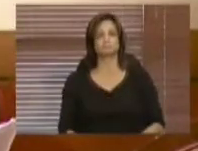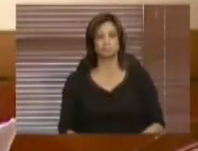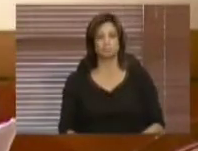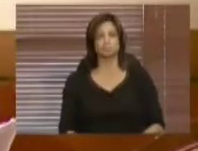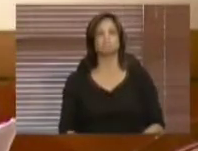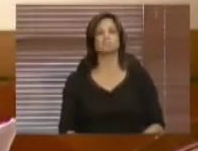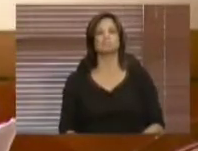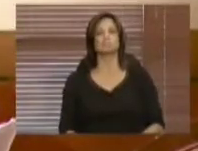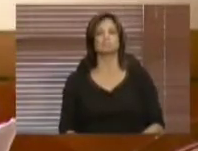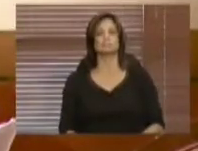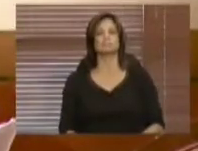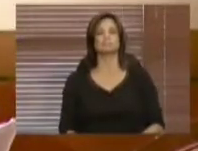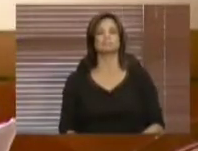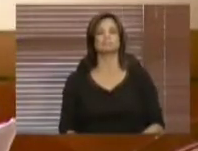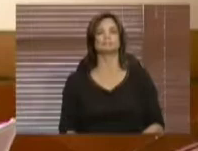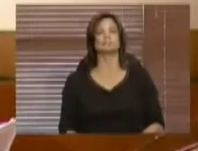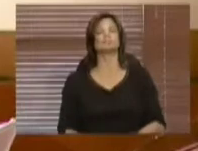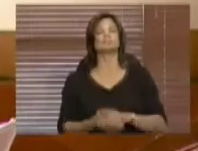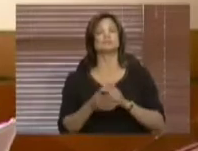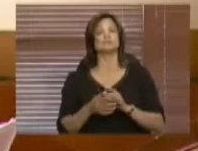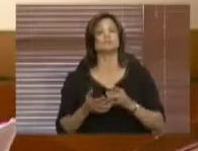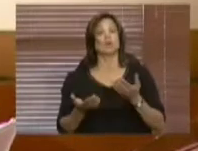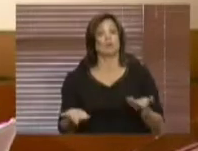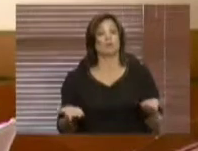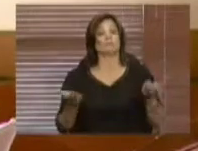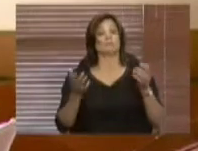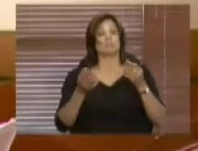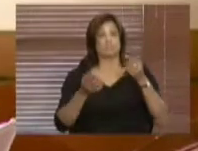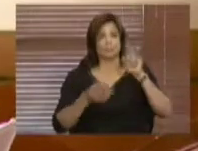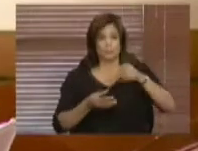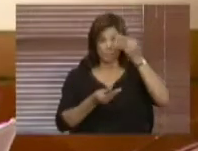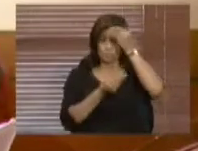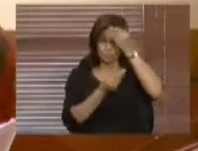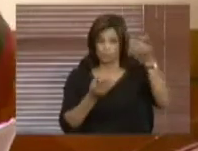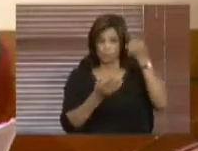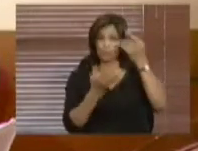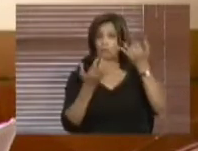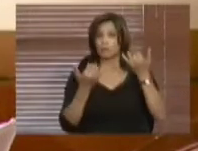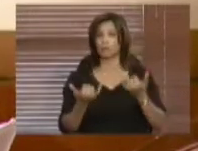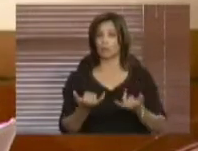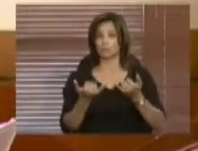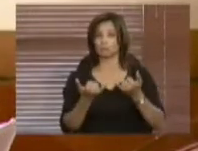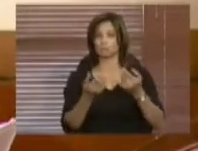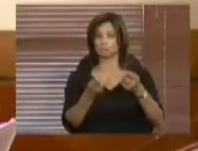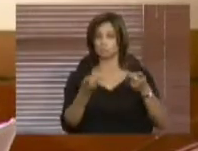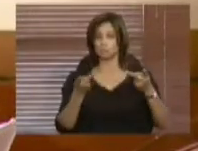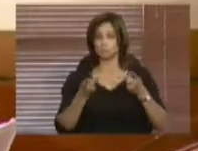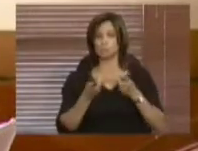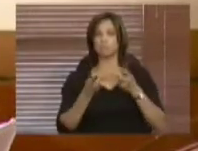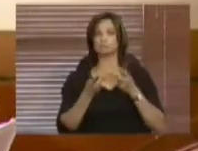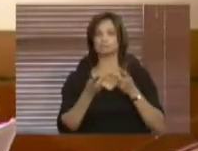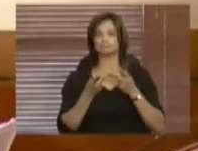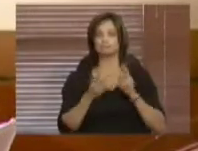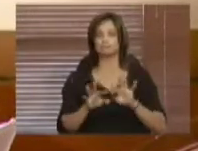más, debo señalar en este escenario solemne,